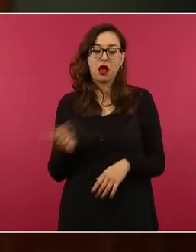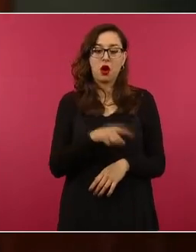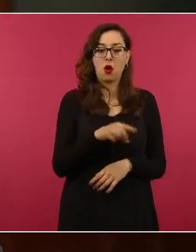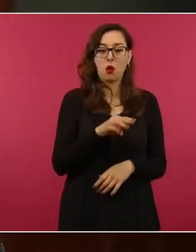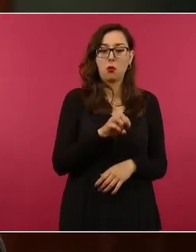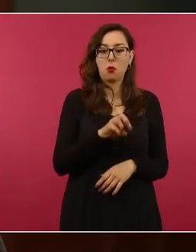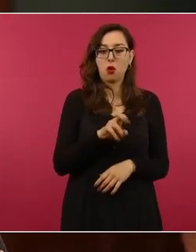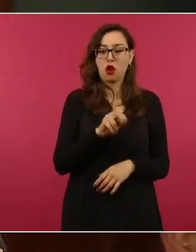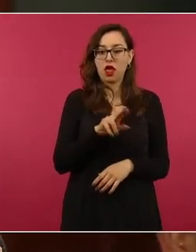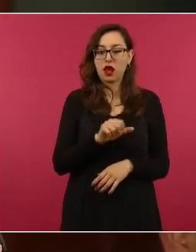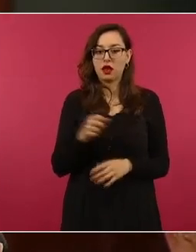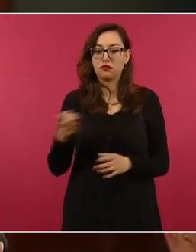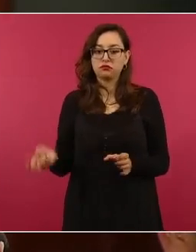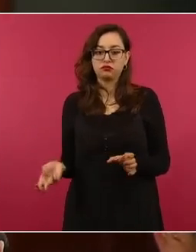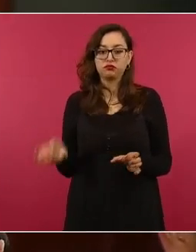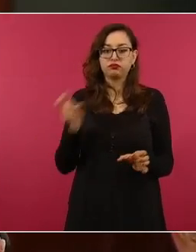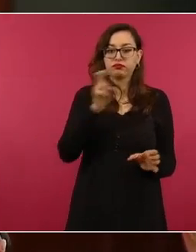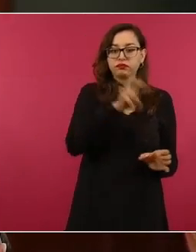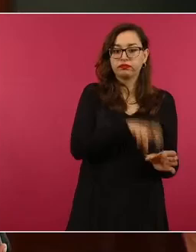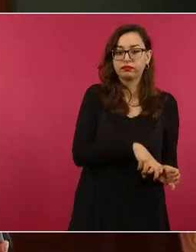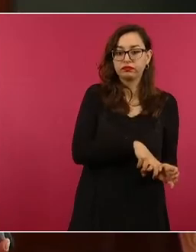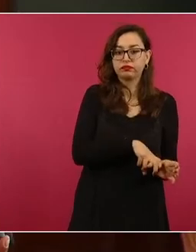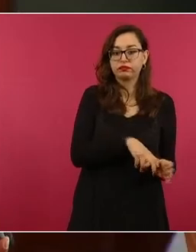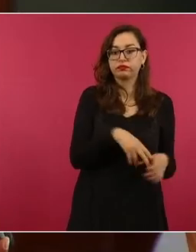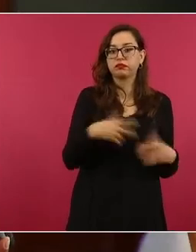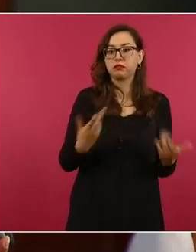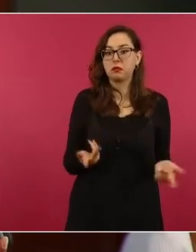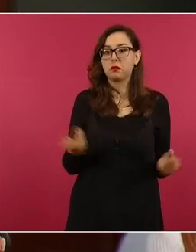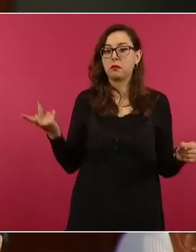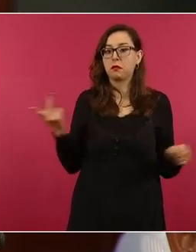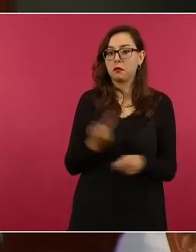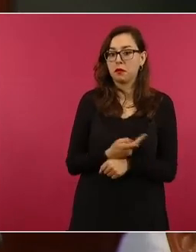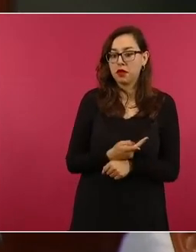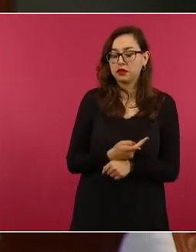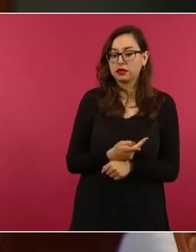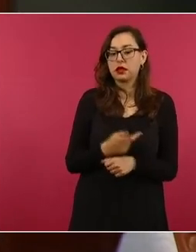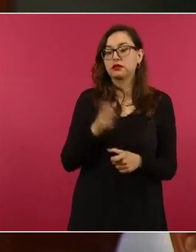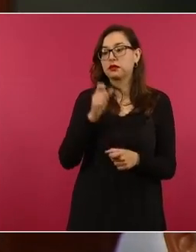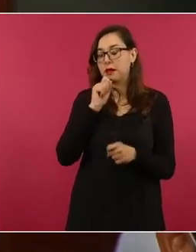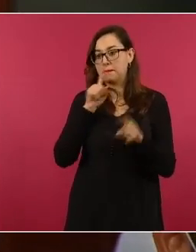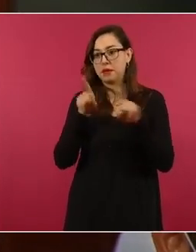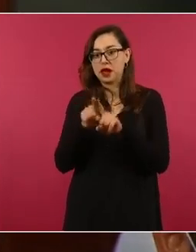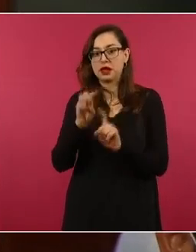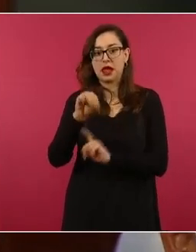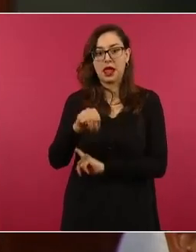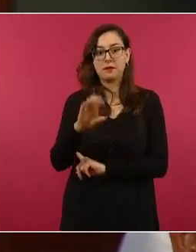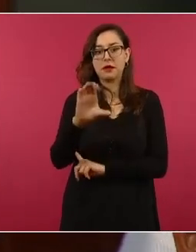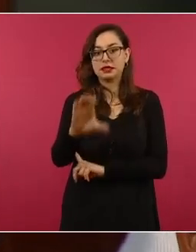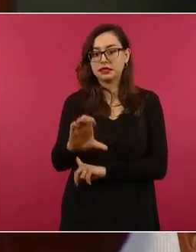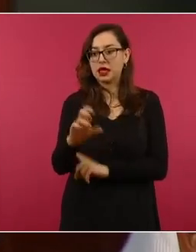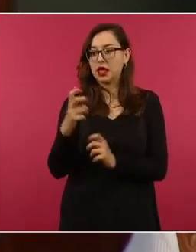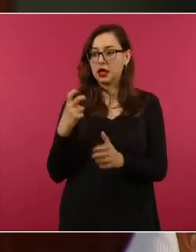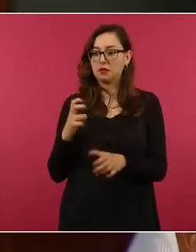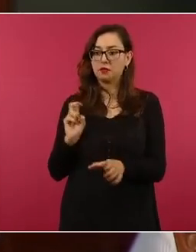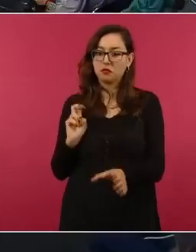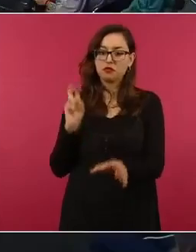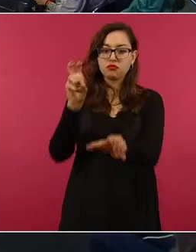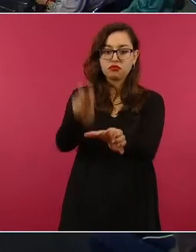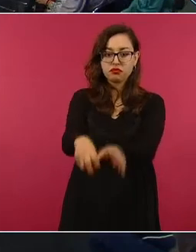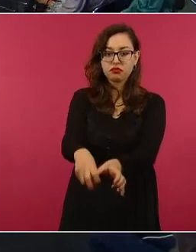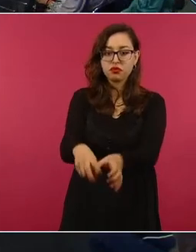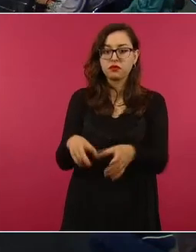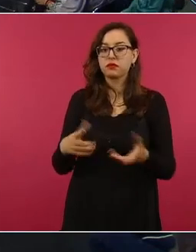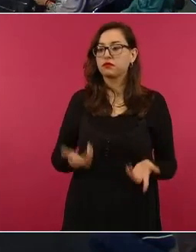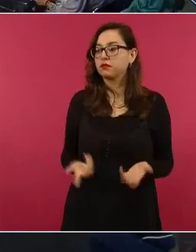ya se habían cambiado del diputados del PRI, también a Movimiento Ciudadano. Preguntarle qué opina de estos movimientos